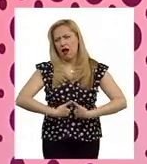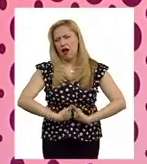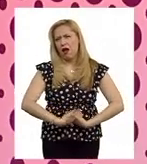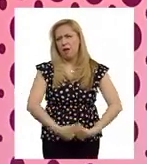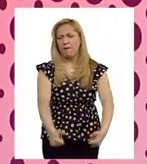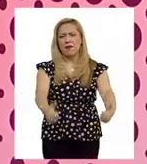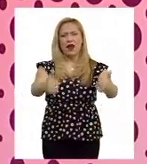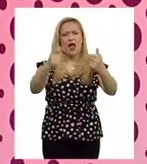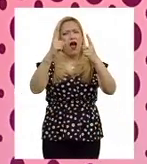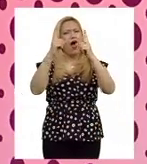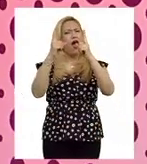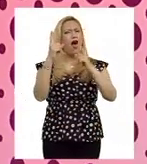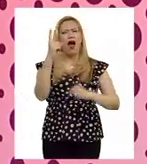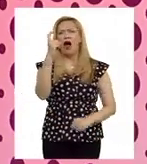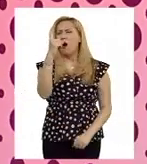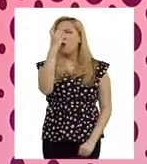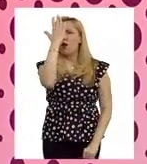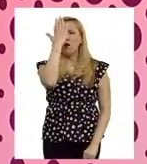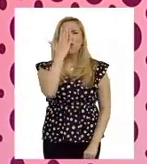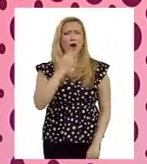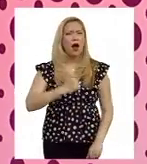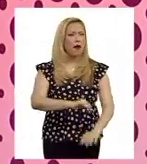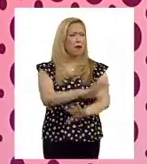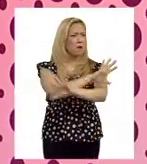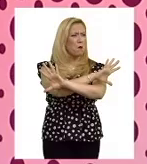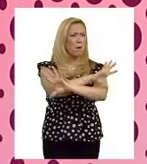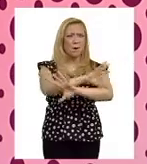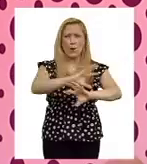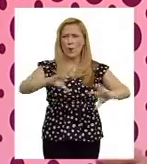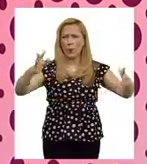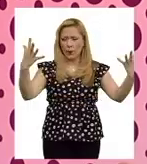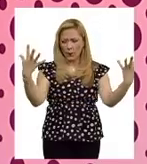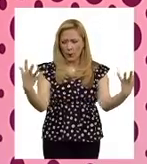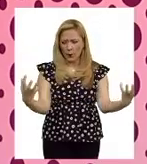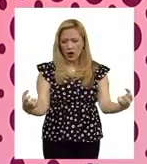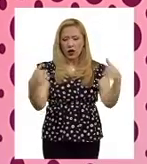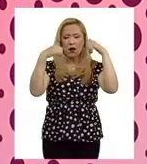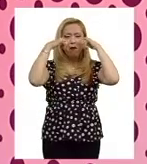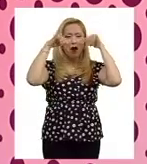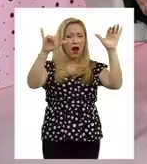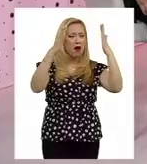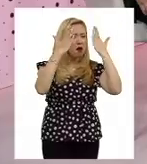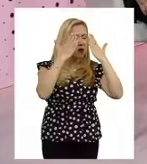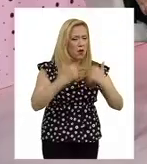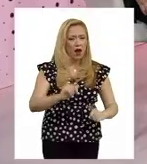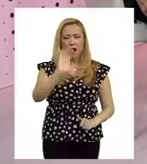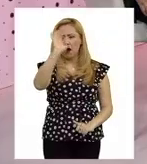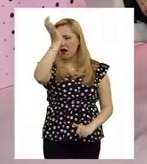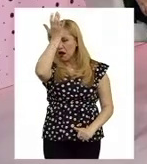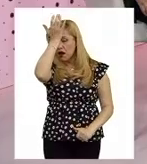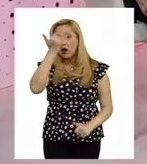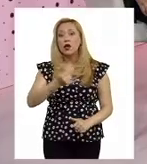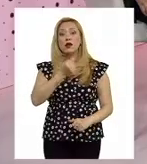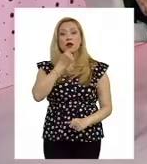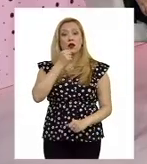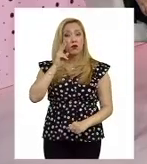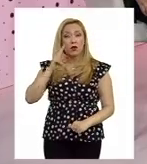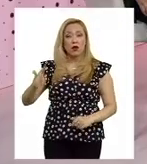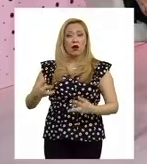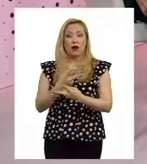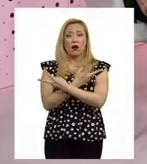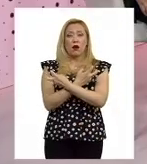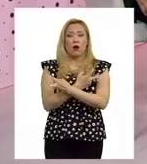una sequía tal que muere todo, o sea, desde el ganado hasta los niños que vemos en